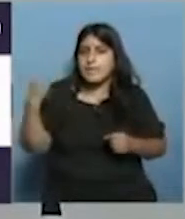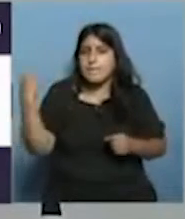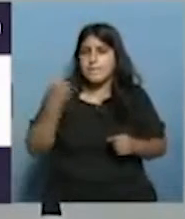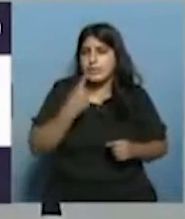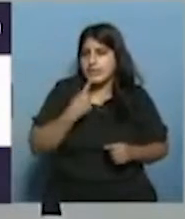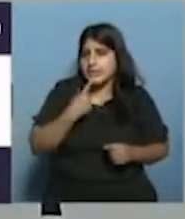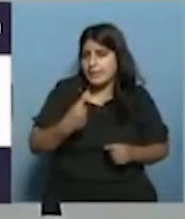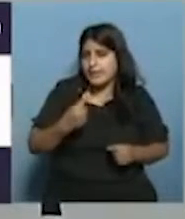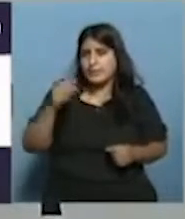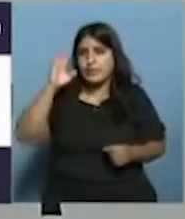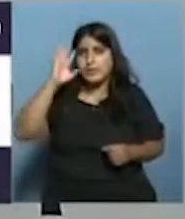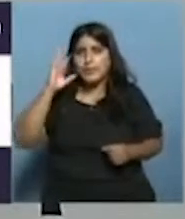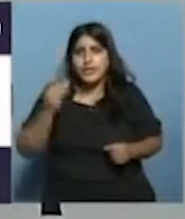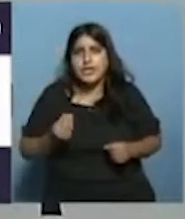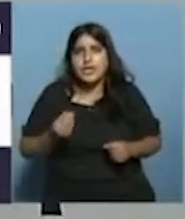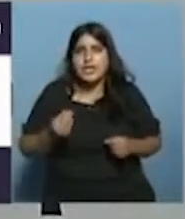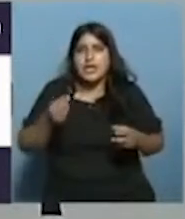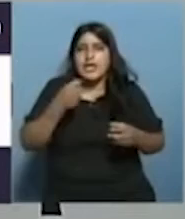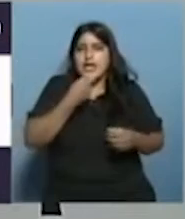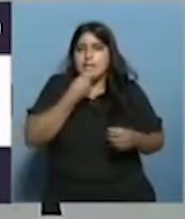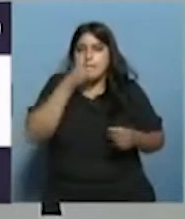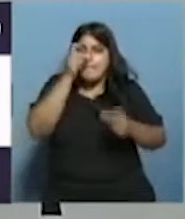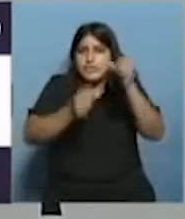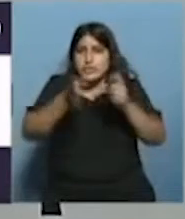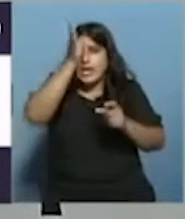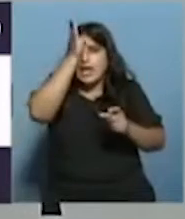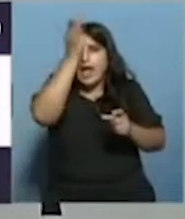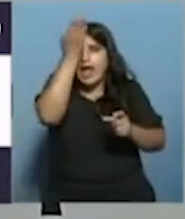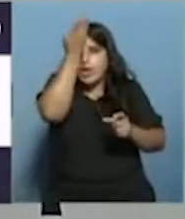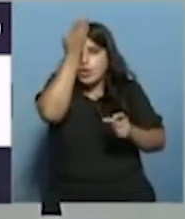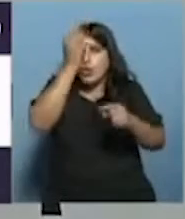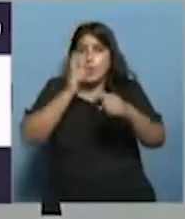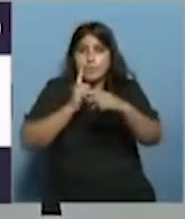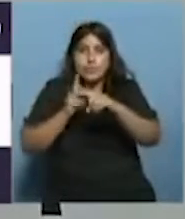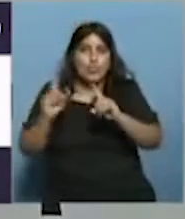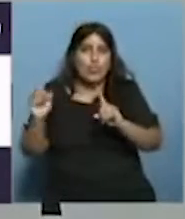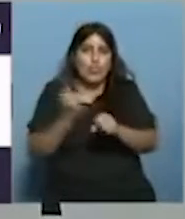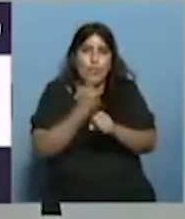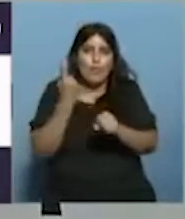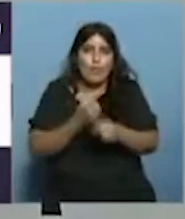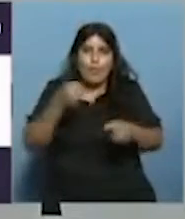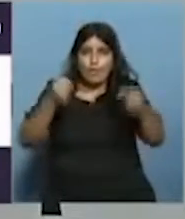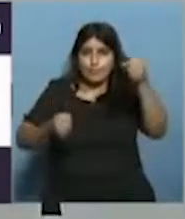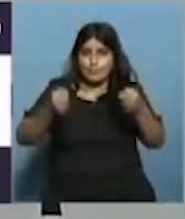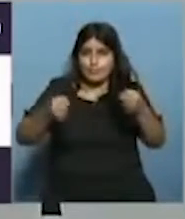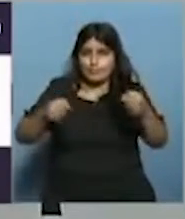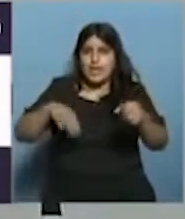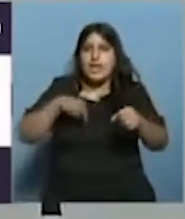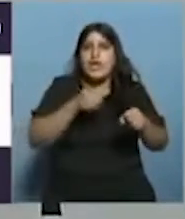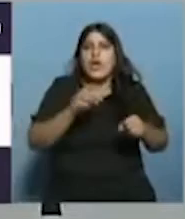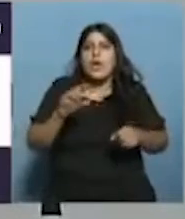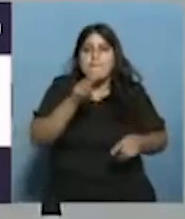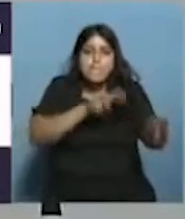la necesidad de que no conducir bajo la ingesta de alcohol. Tenemos posibilidad de hacerlos a través del conductor designado, conductor